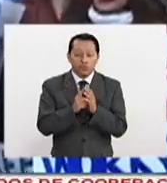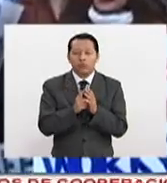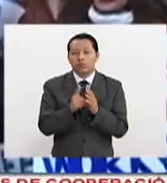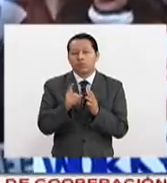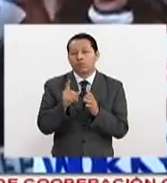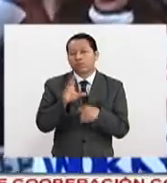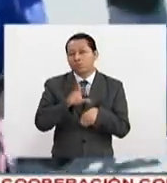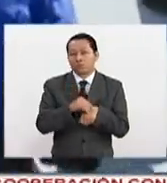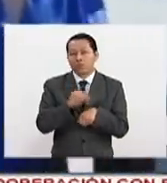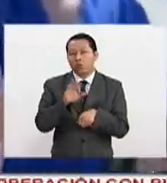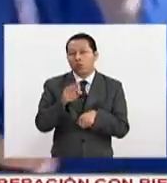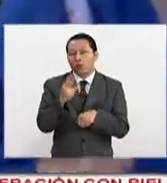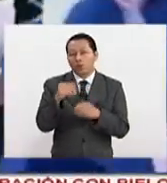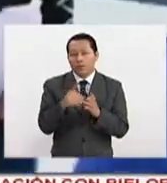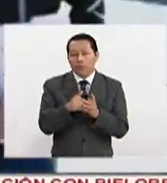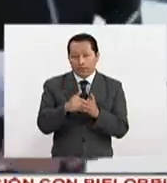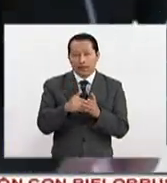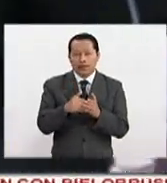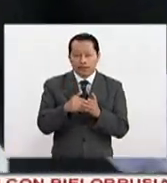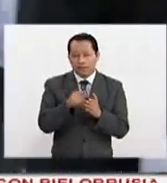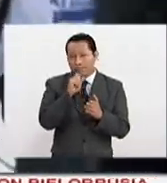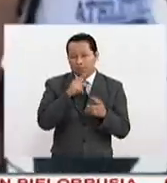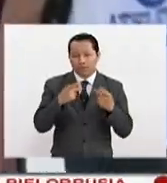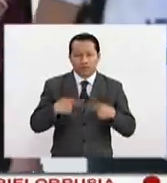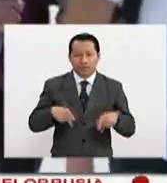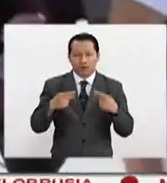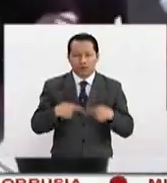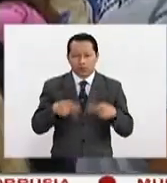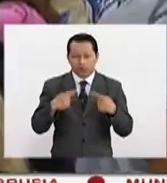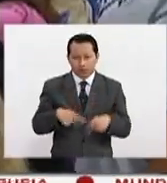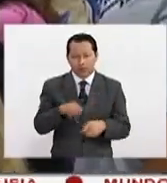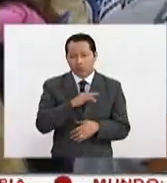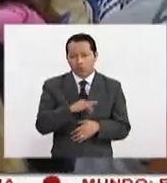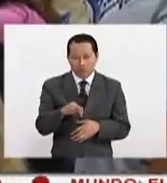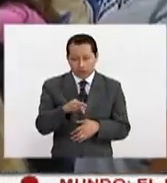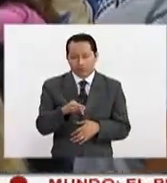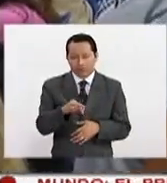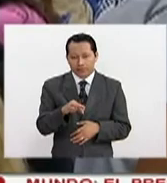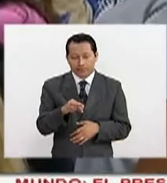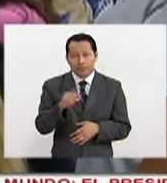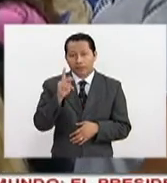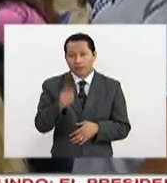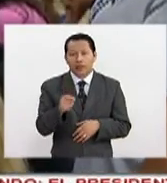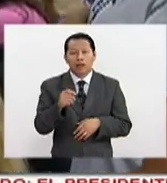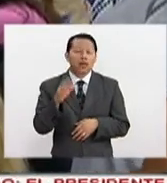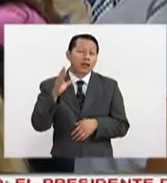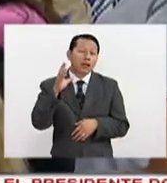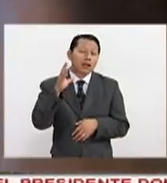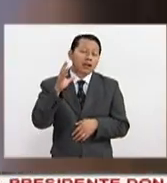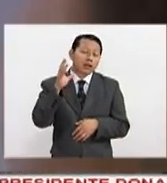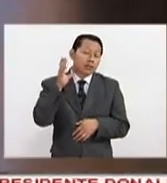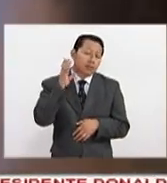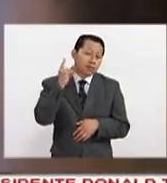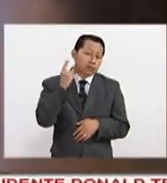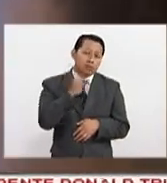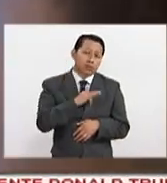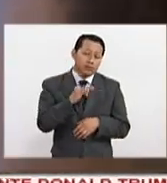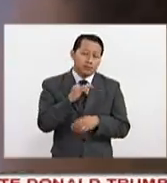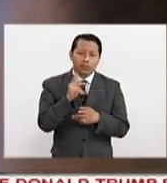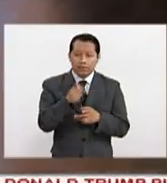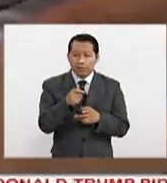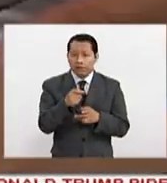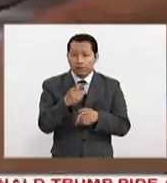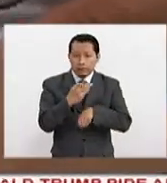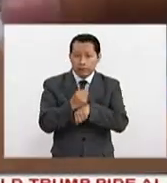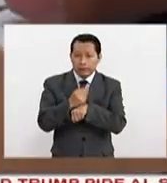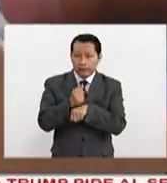renovación de permiso de 42,000 inmigrantes y documentados elegibles para renovarlos. El Congreso estadounidense aún no llega a una solución